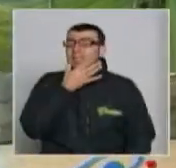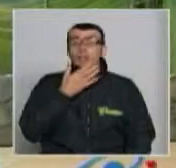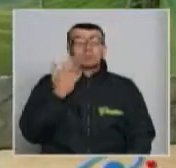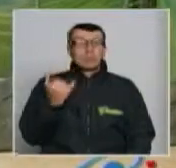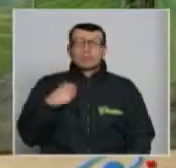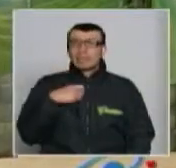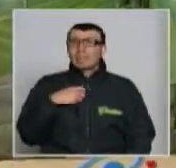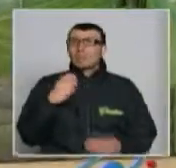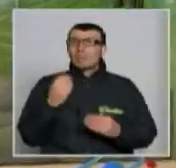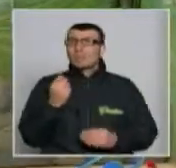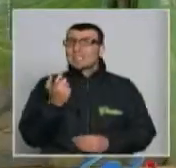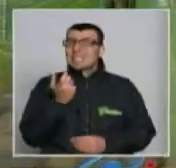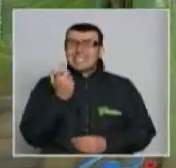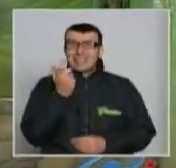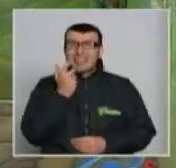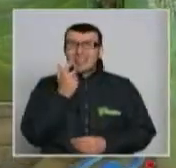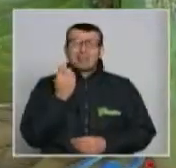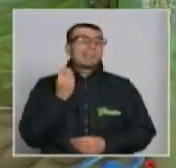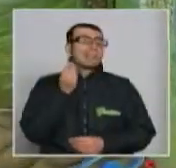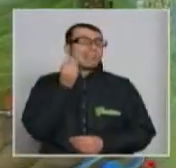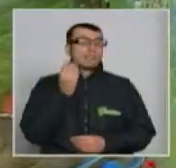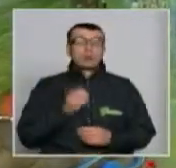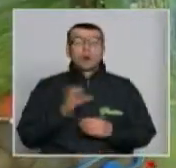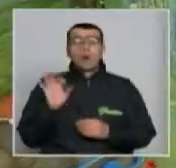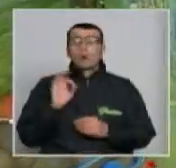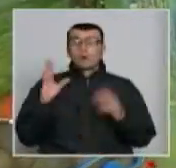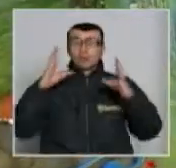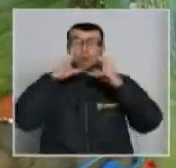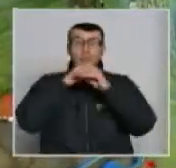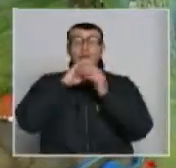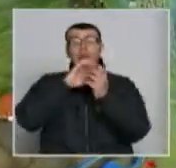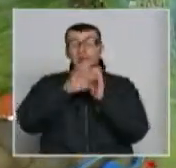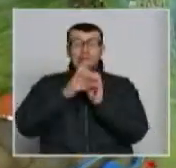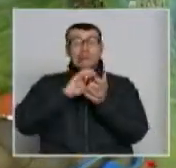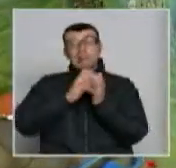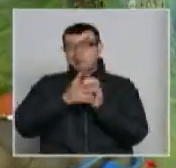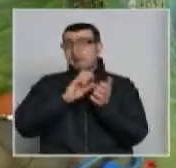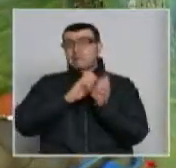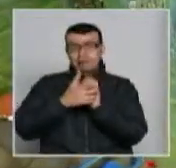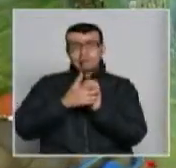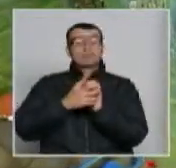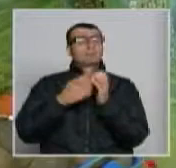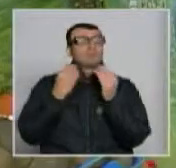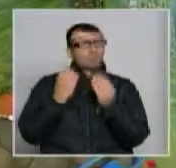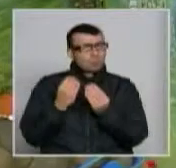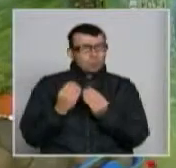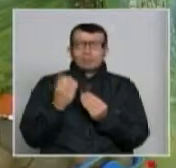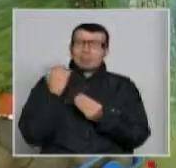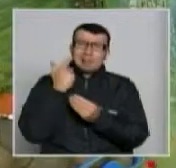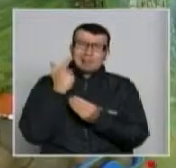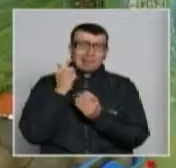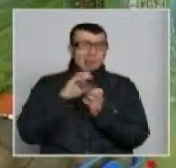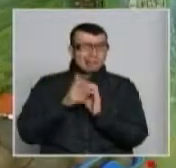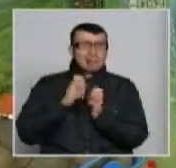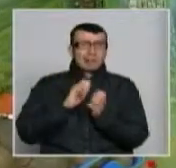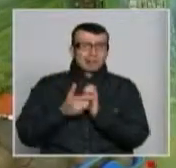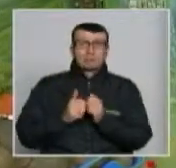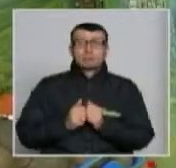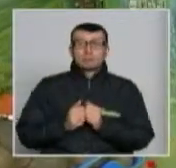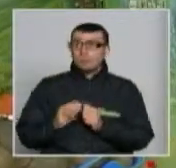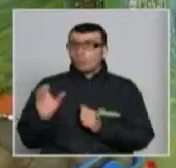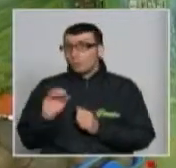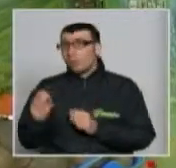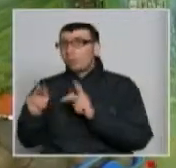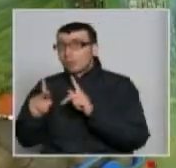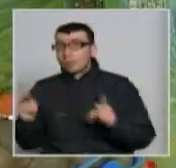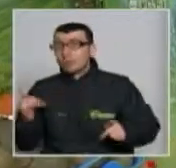boca, personas que hacen bruxismo, que es la persona que está chasqueando los dientes mientras duerme, personas que